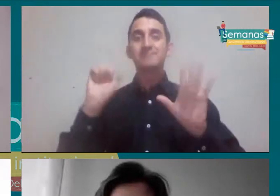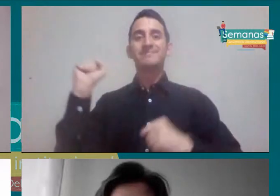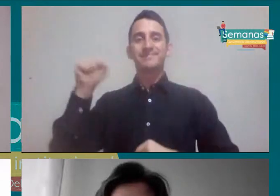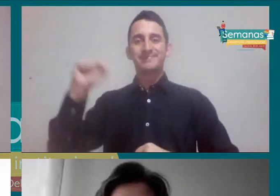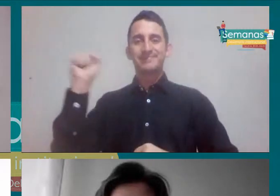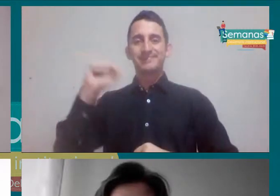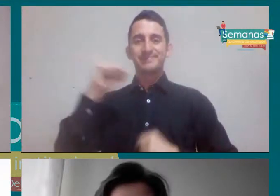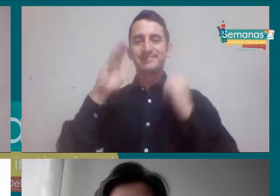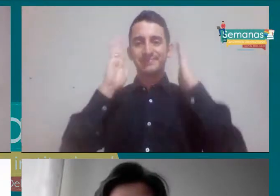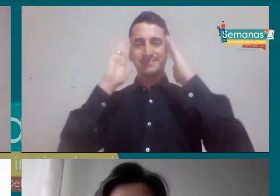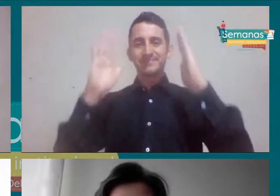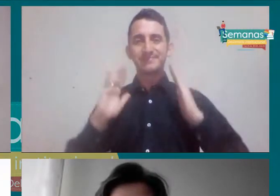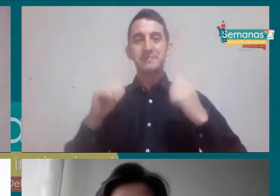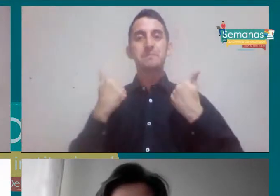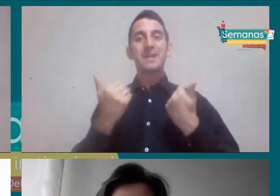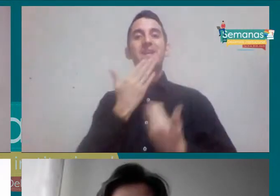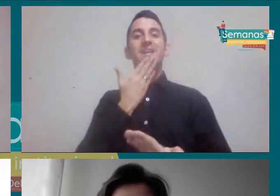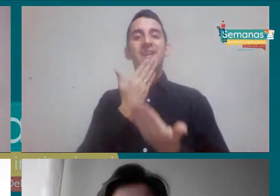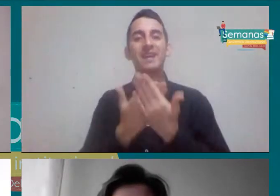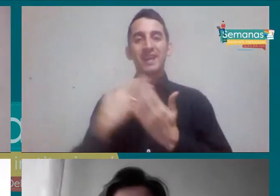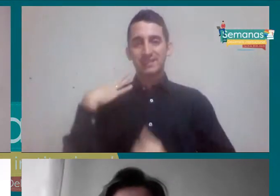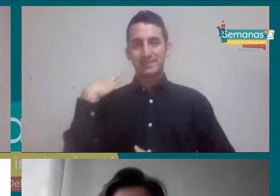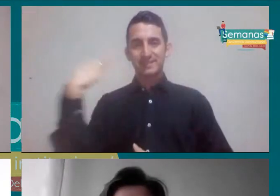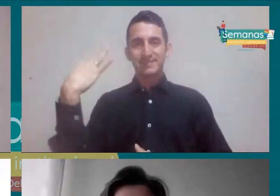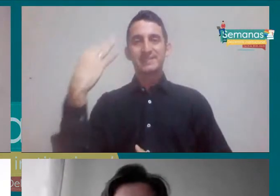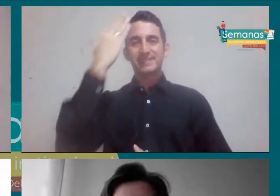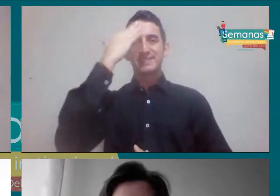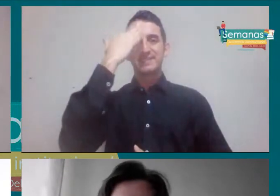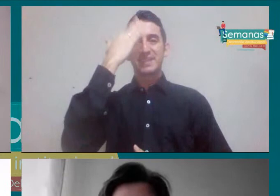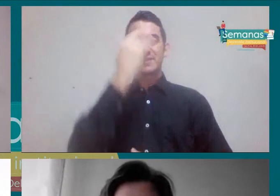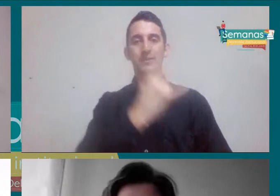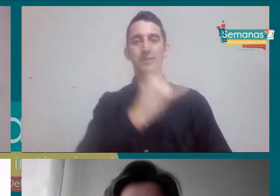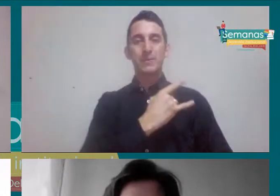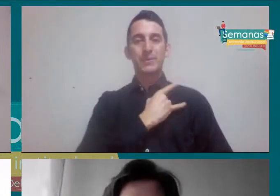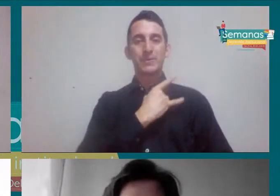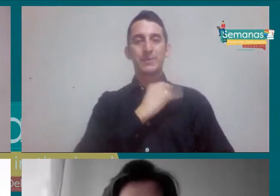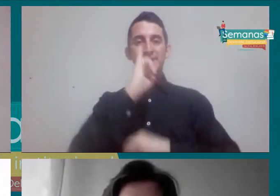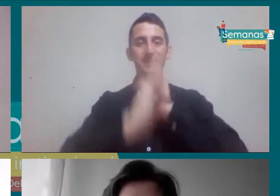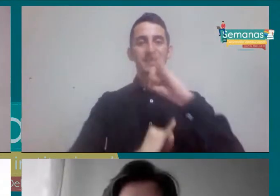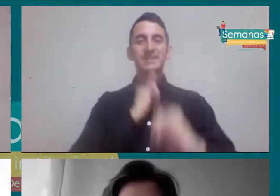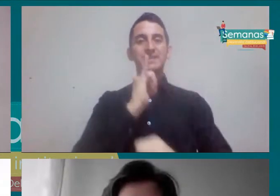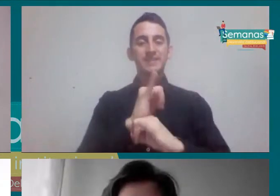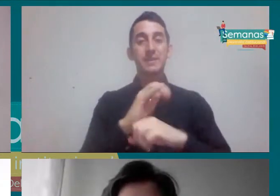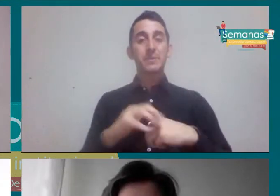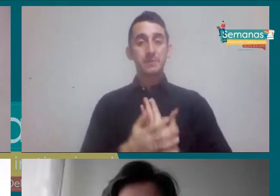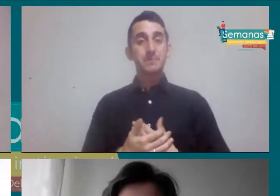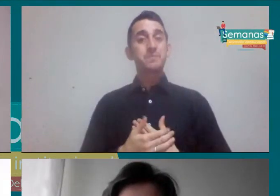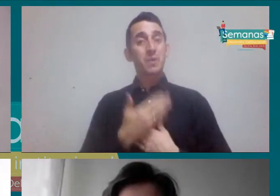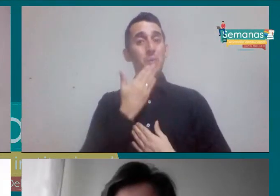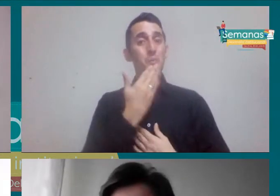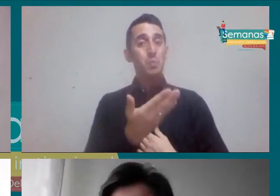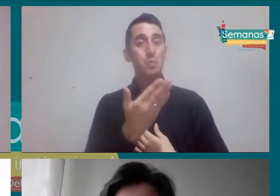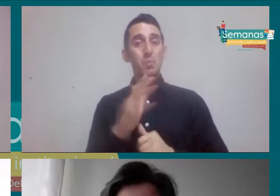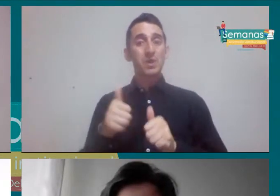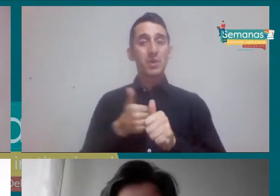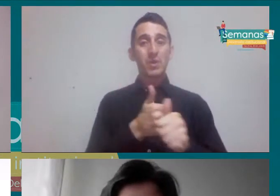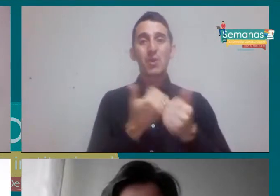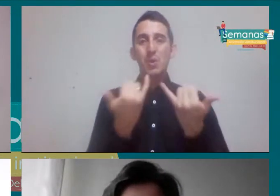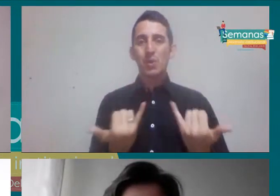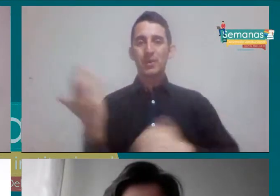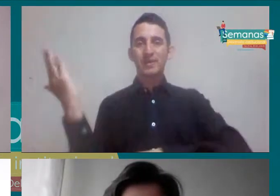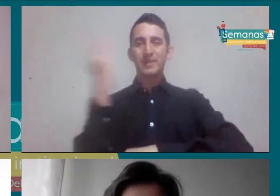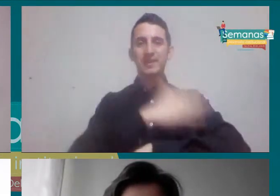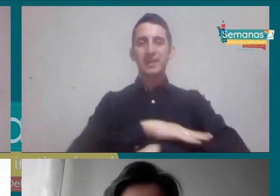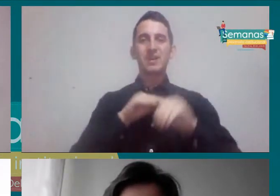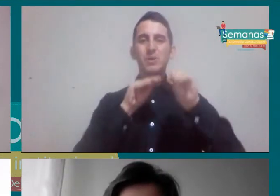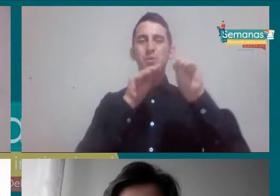todos por esta invitación, pues por parte de la Universidad Internacional de La Rioja es muy bueno estar acompañándolos en esta jornada de capacitaciones para todos